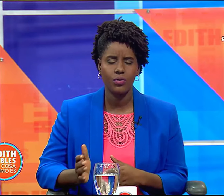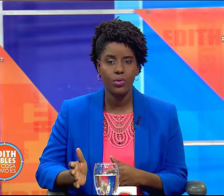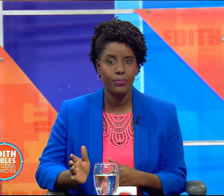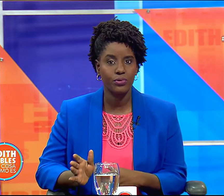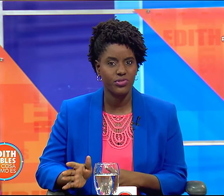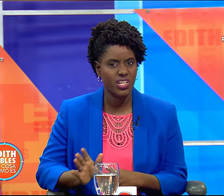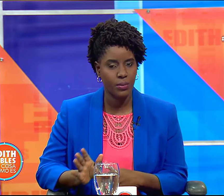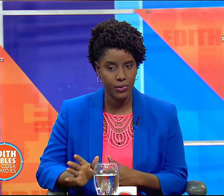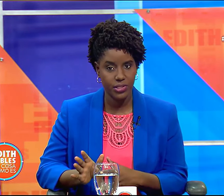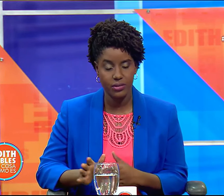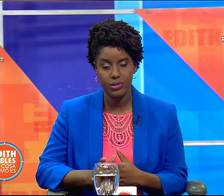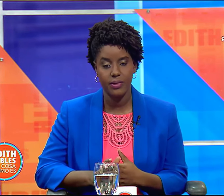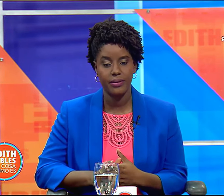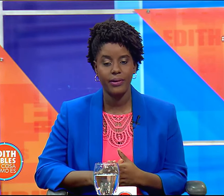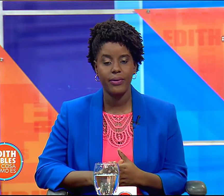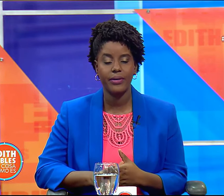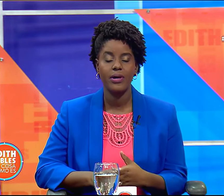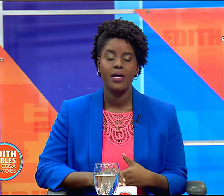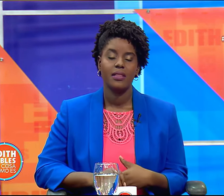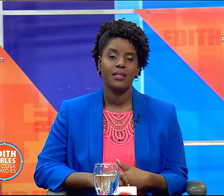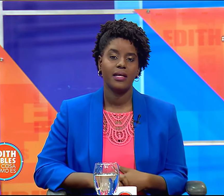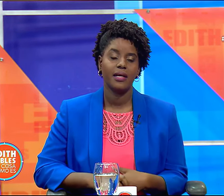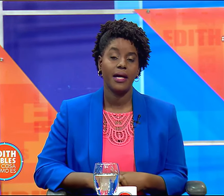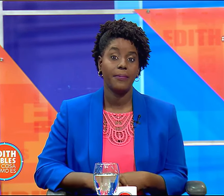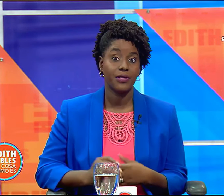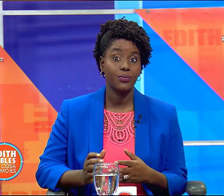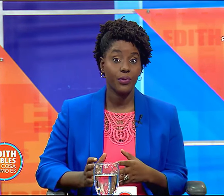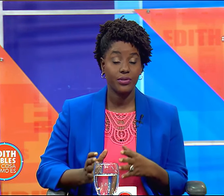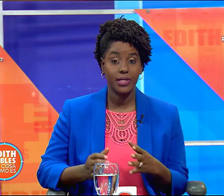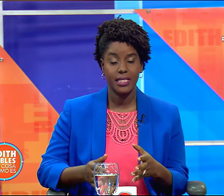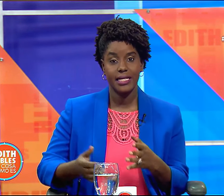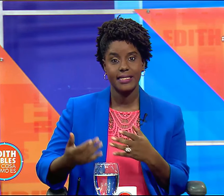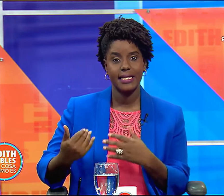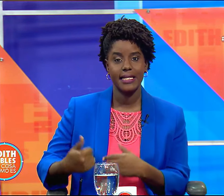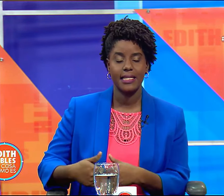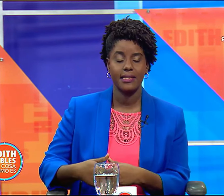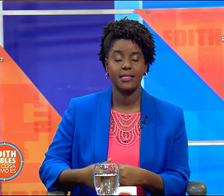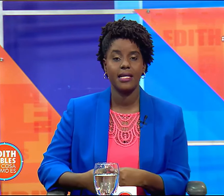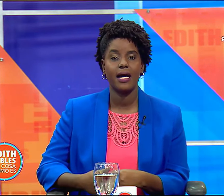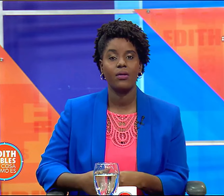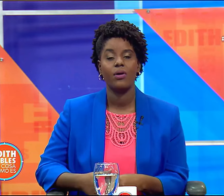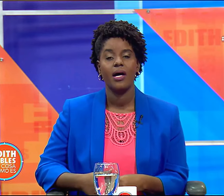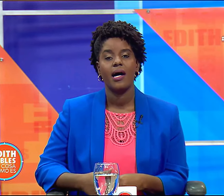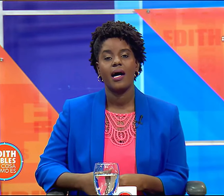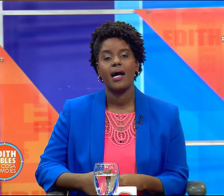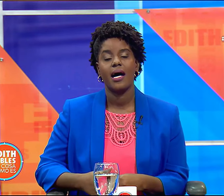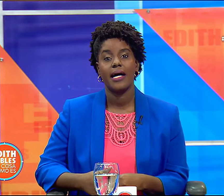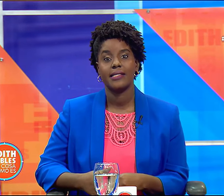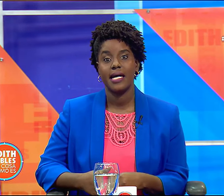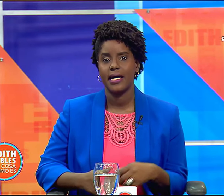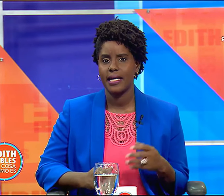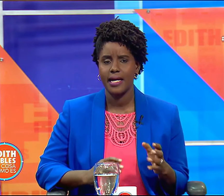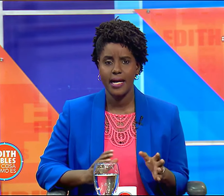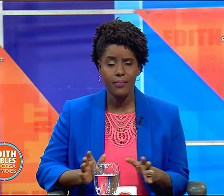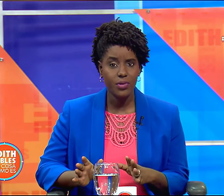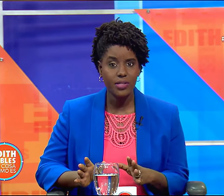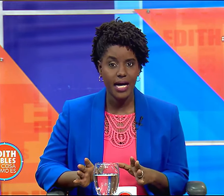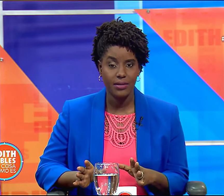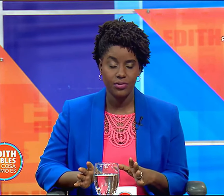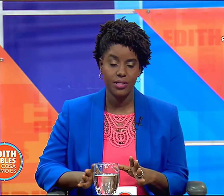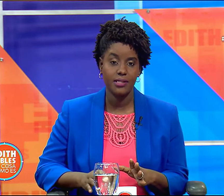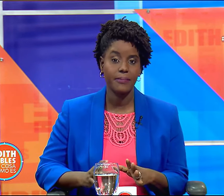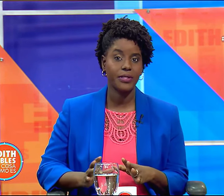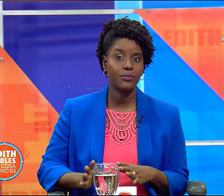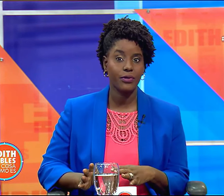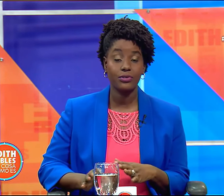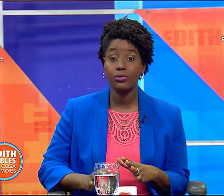un 1.5%, si mal no recuerdo, del presupuesto que tiene que estar destinado a esa área. En ambos